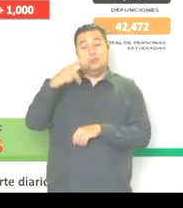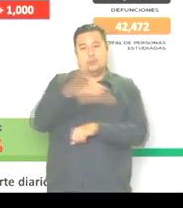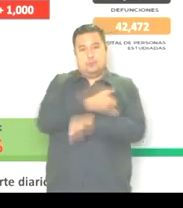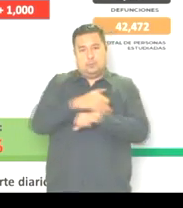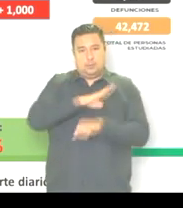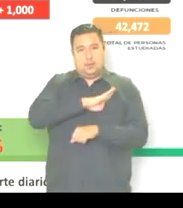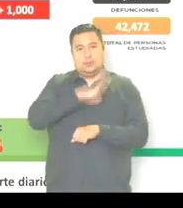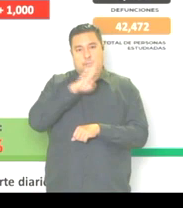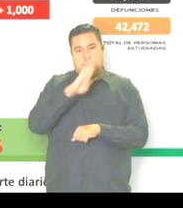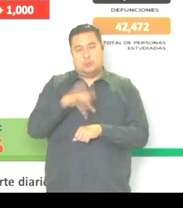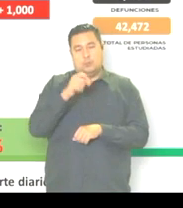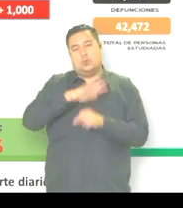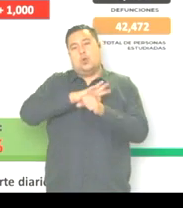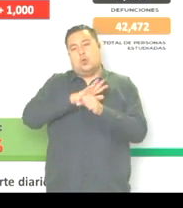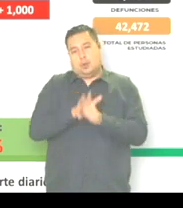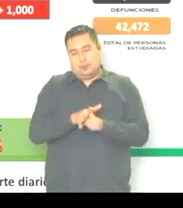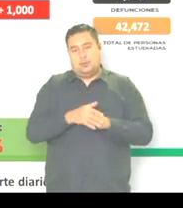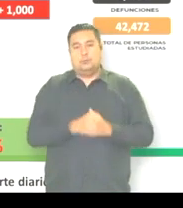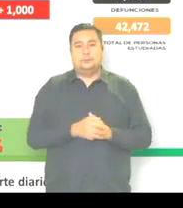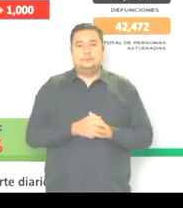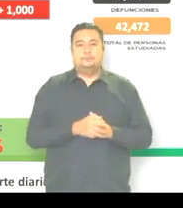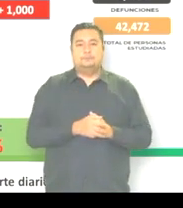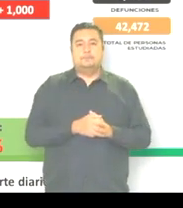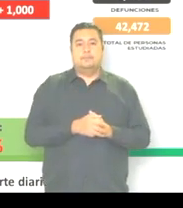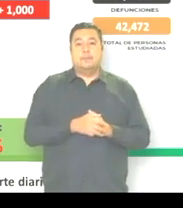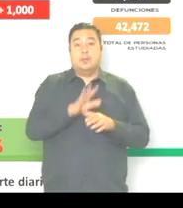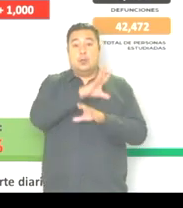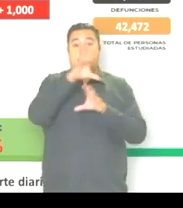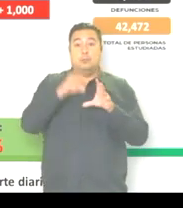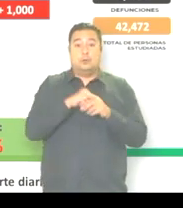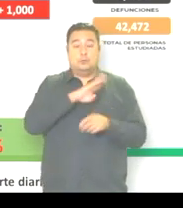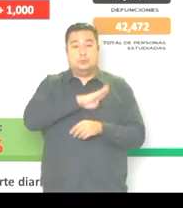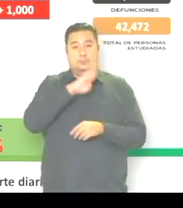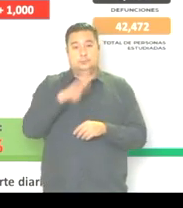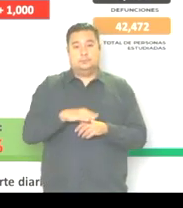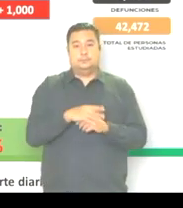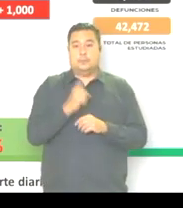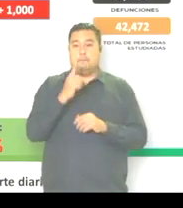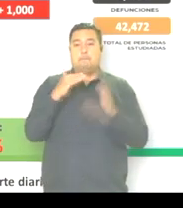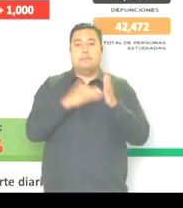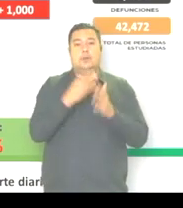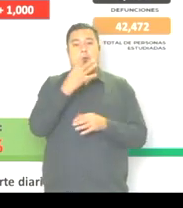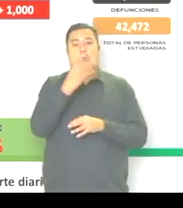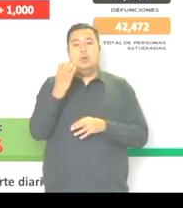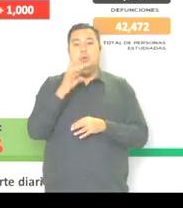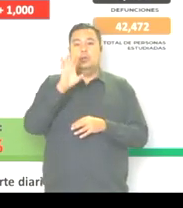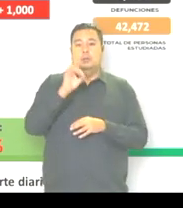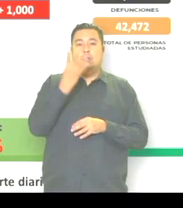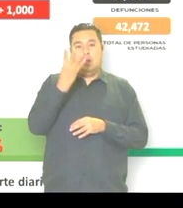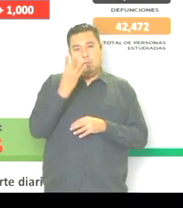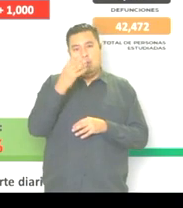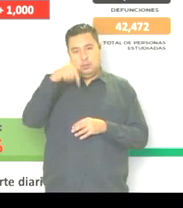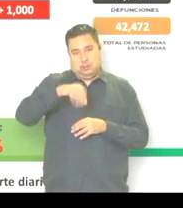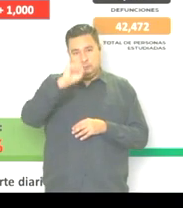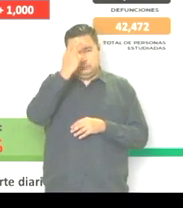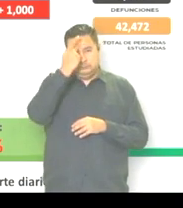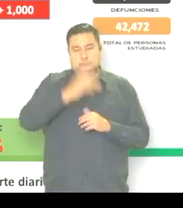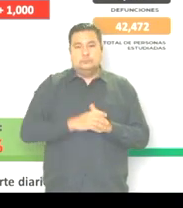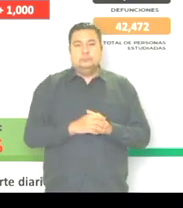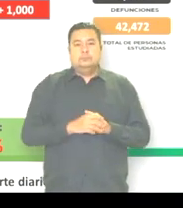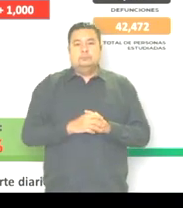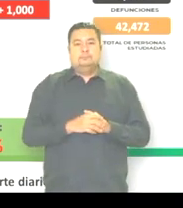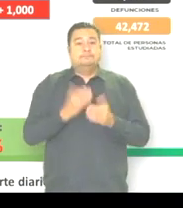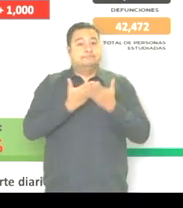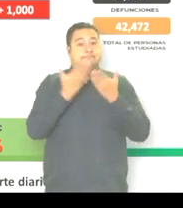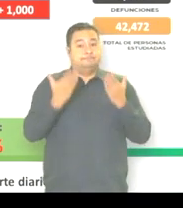la vida por el coronavirus. Con relación al total de defunciones, ya tenemos 1,434 en nuestro estado. En